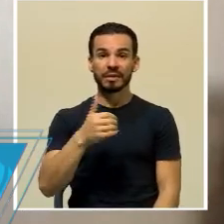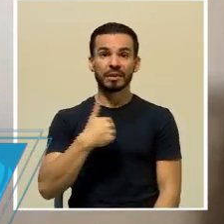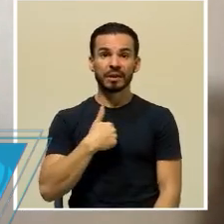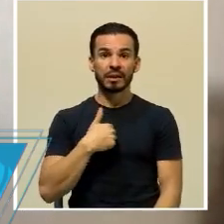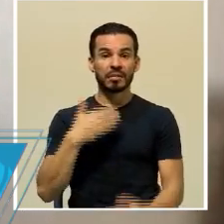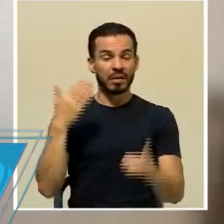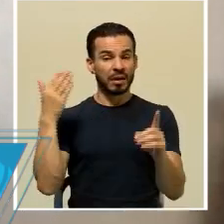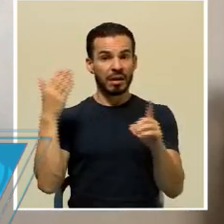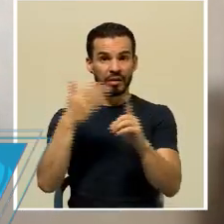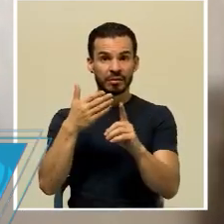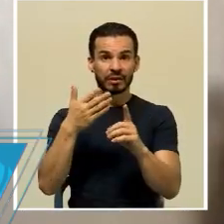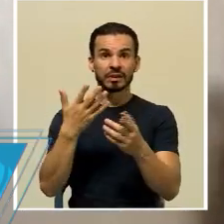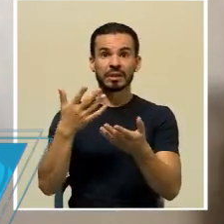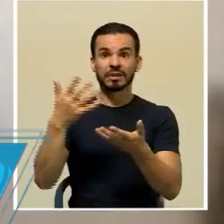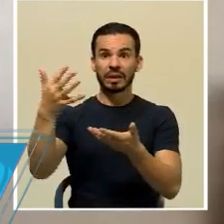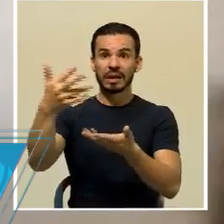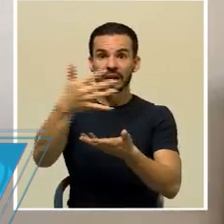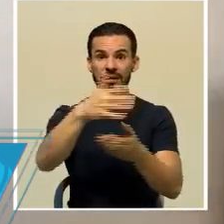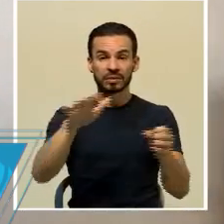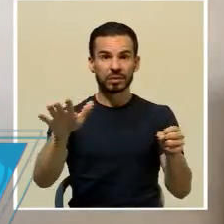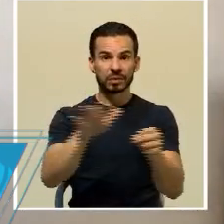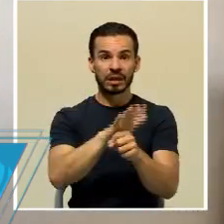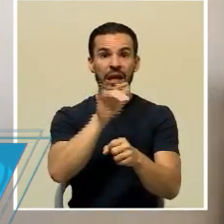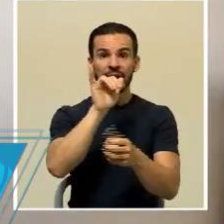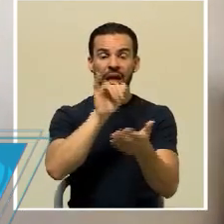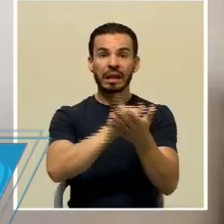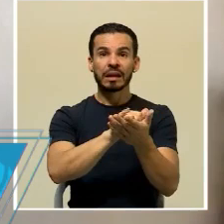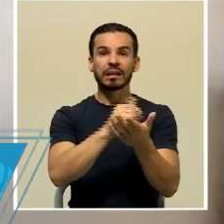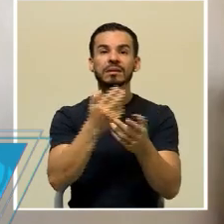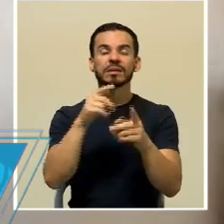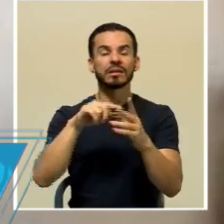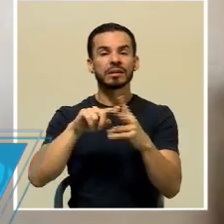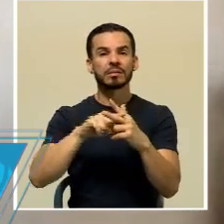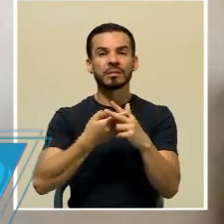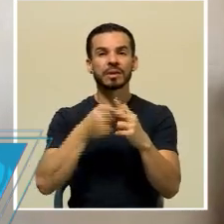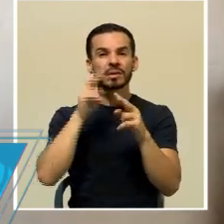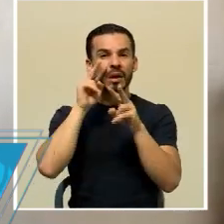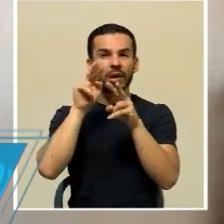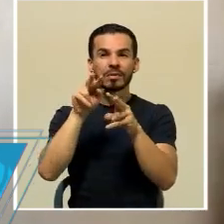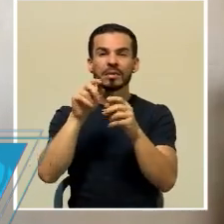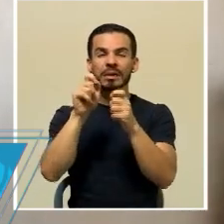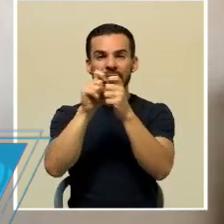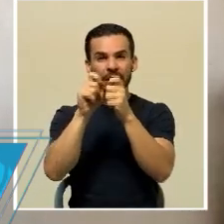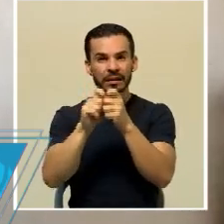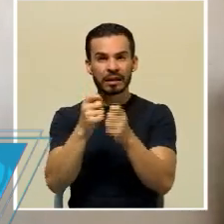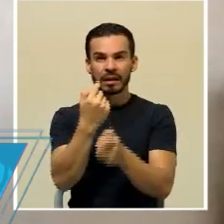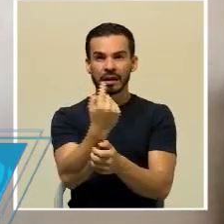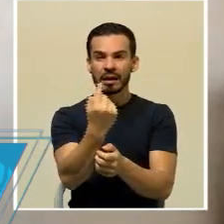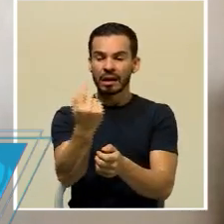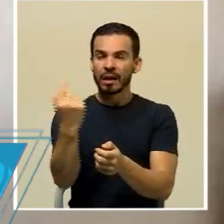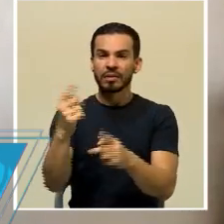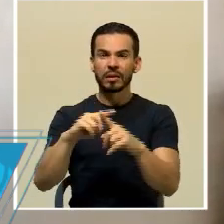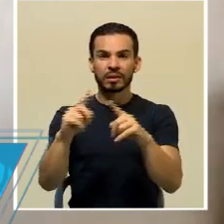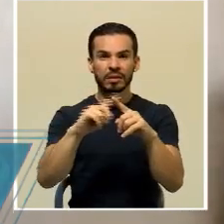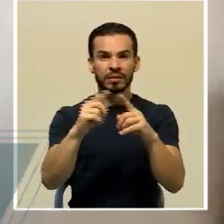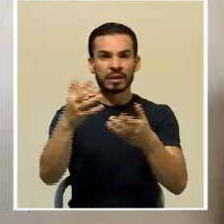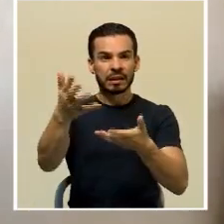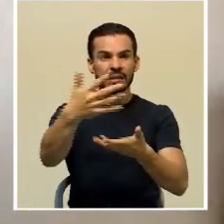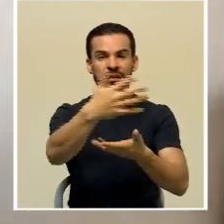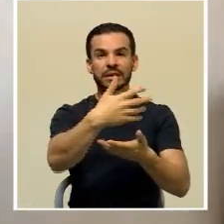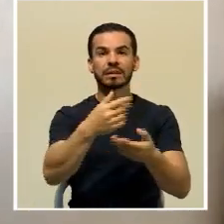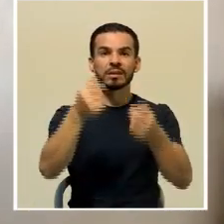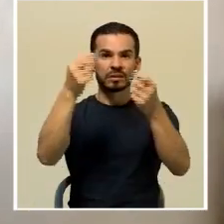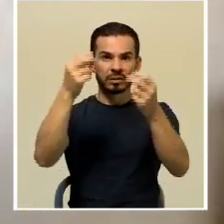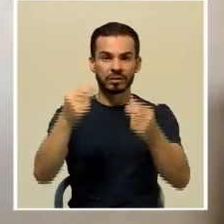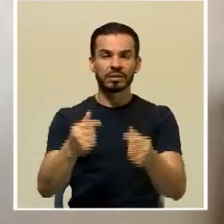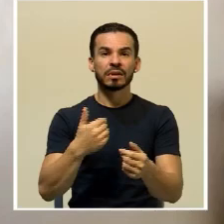una afectación en el ingreso total, esto se empieza a observar con un nivel de detalle en cada uno de los diferentes ingresos